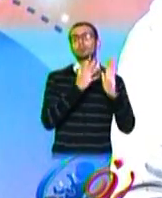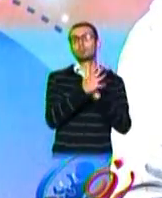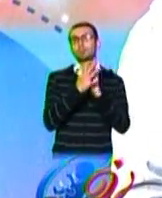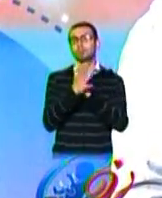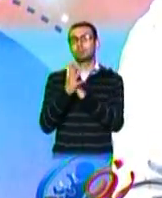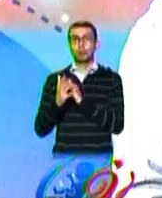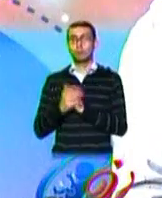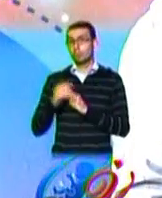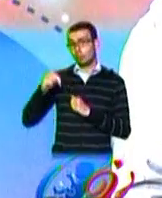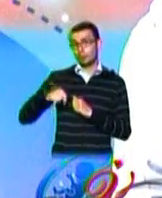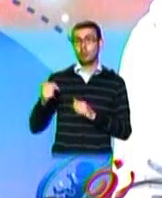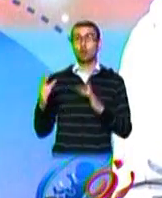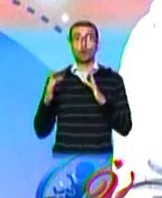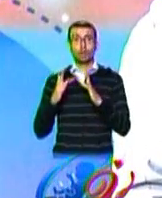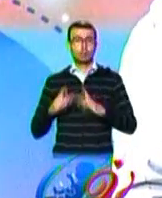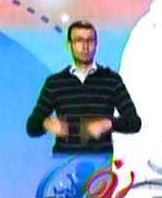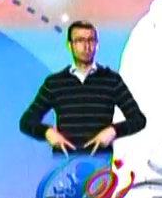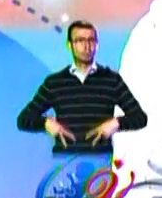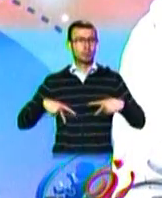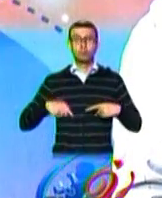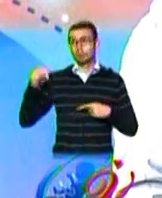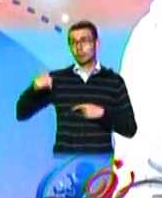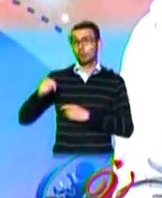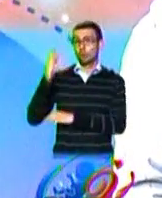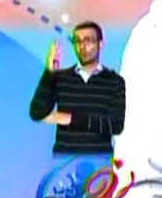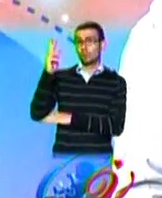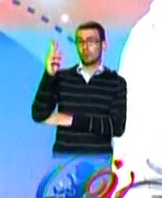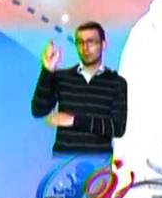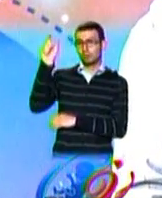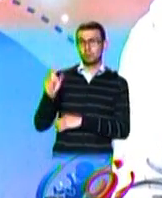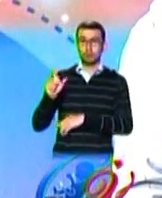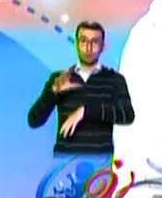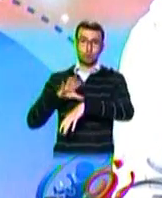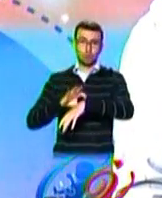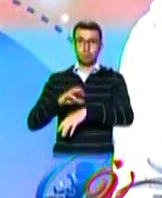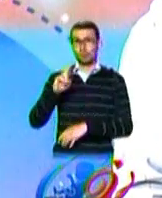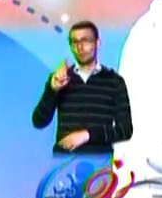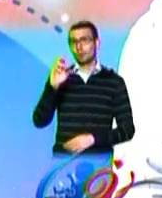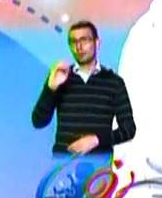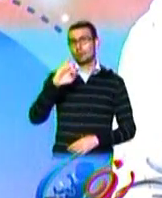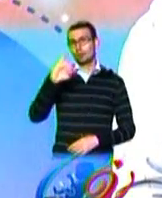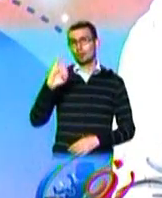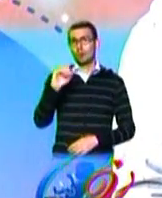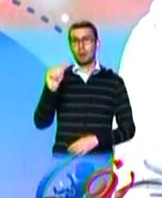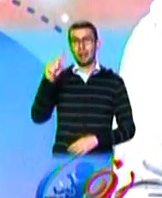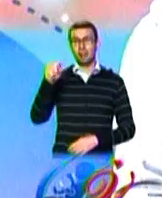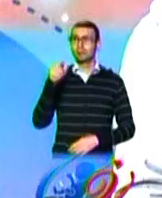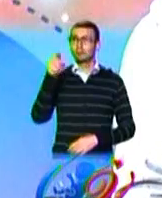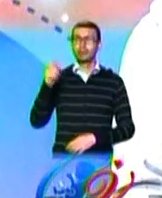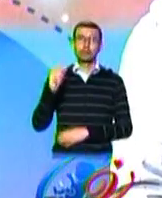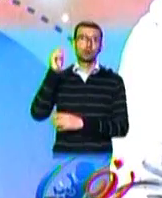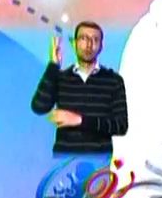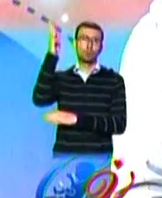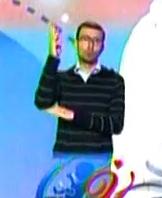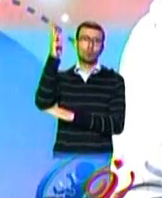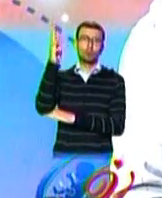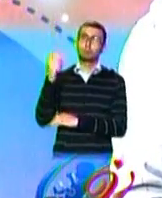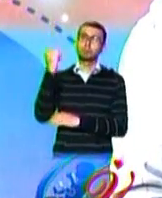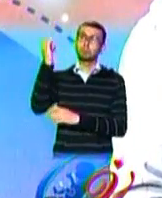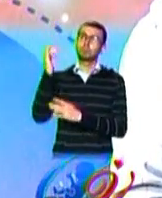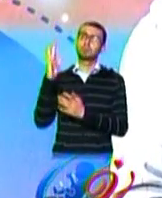Vital una de las conferencias del doctor Jorge Enrique Rojas, precisamente en el Congreso Internacional